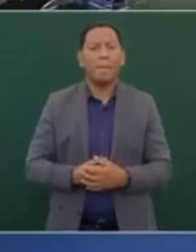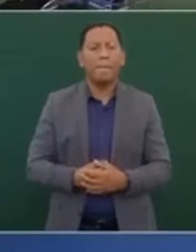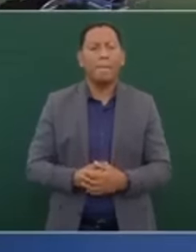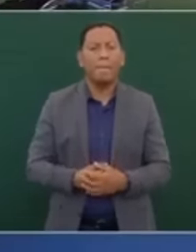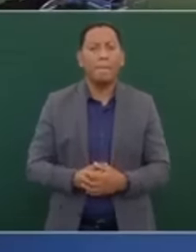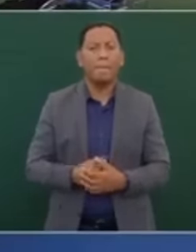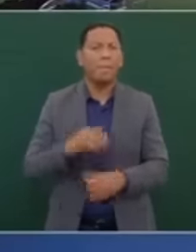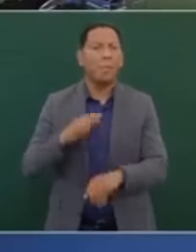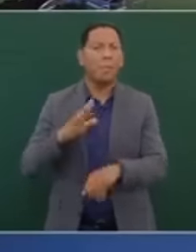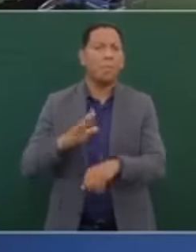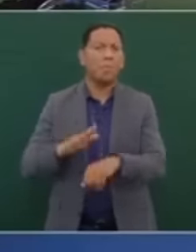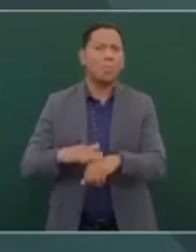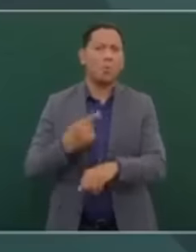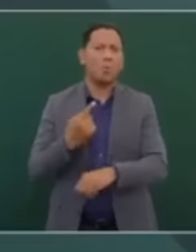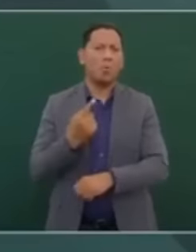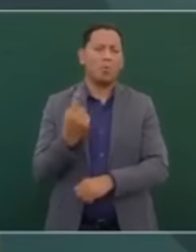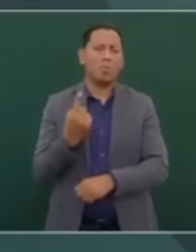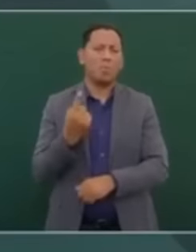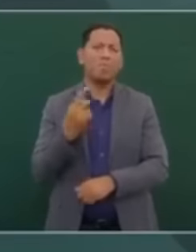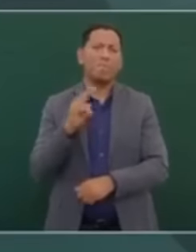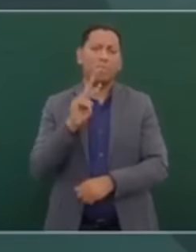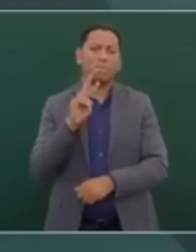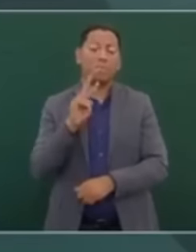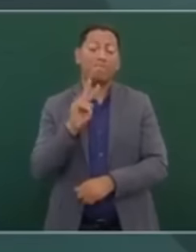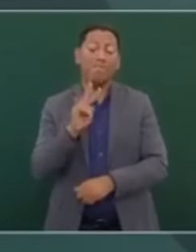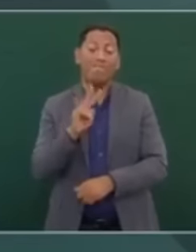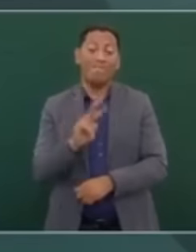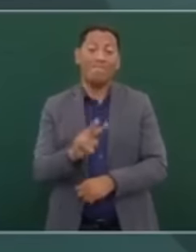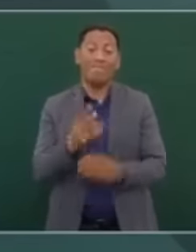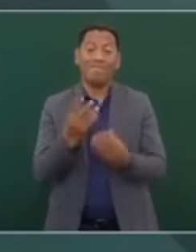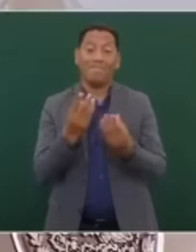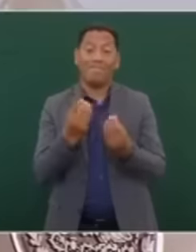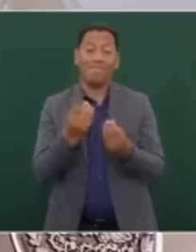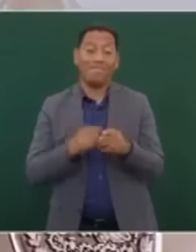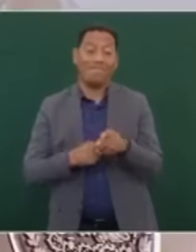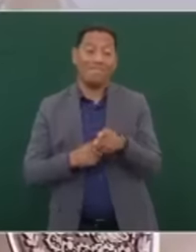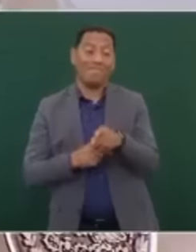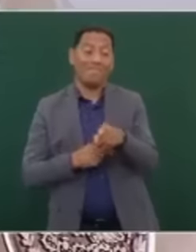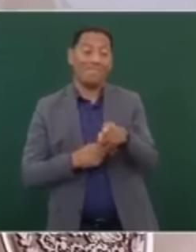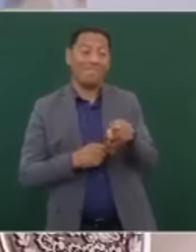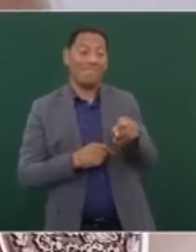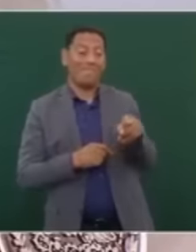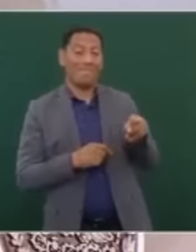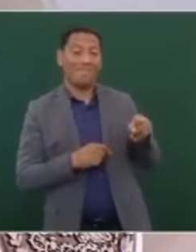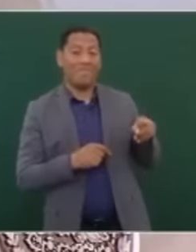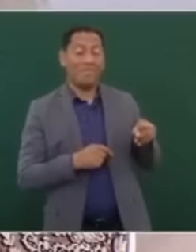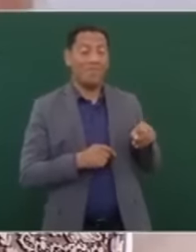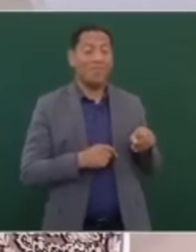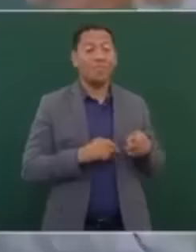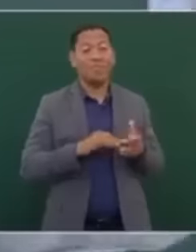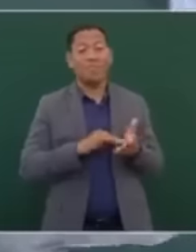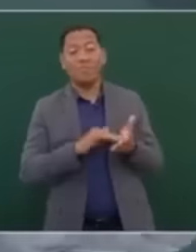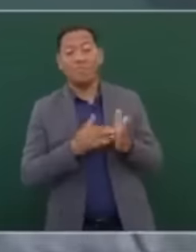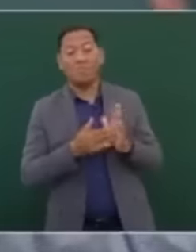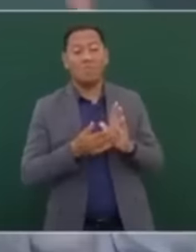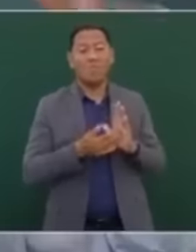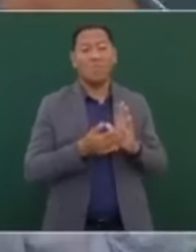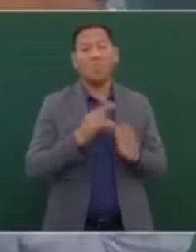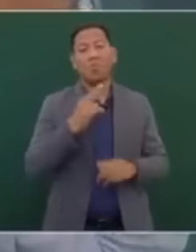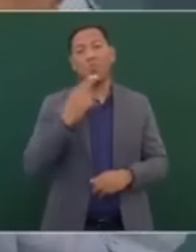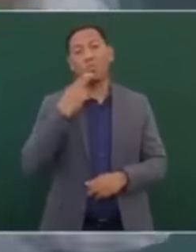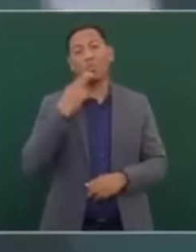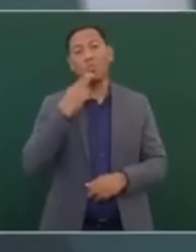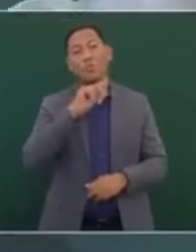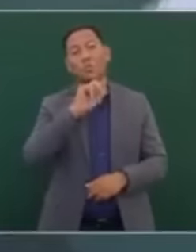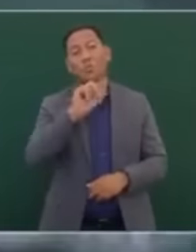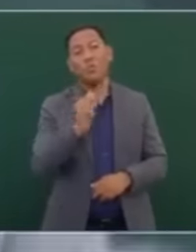hay mucha demagogia en el manejo de la tecnología